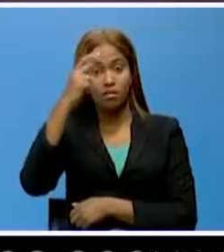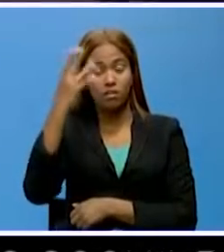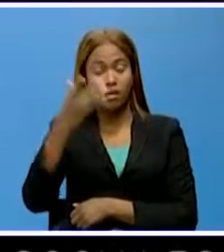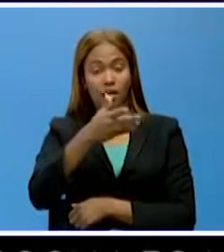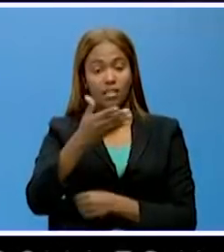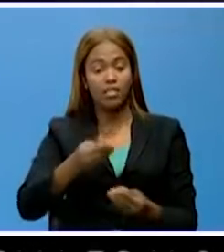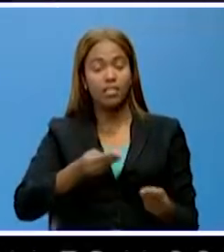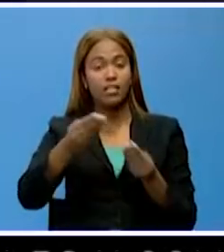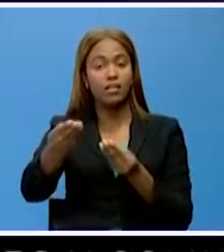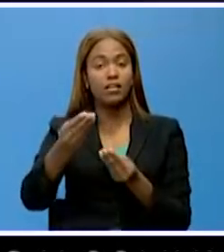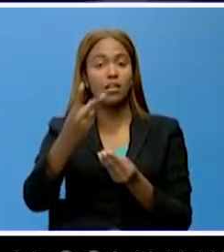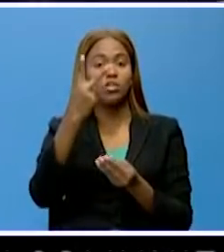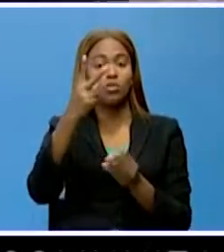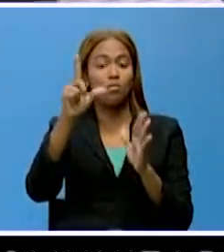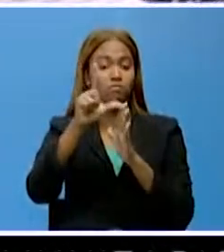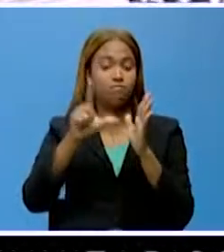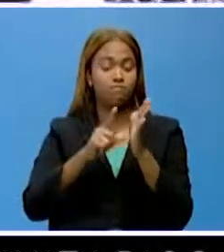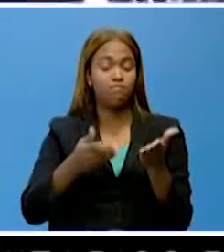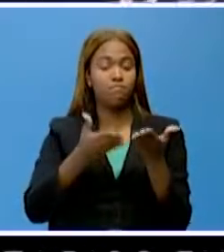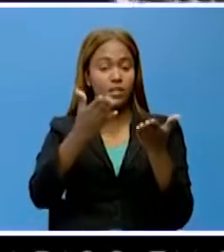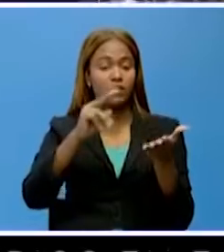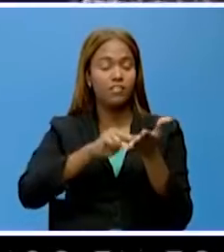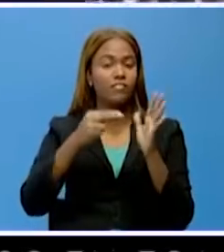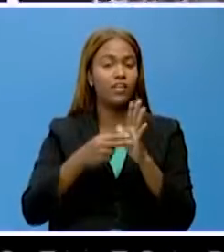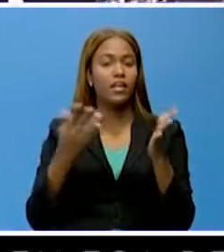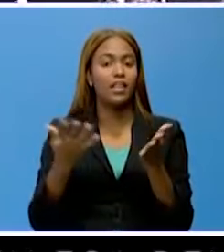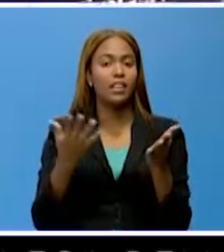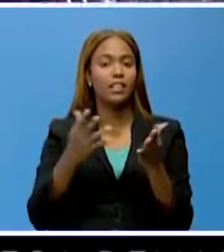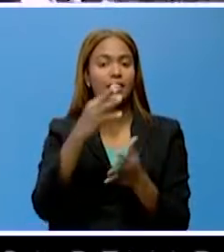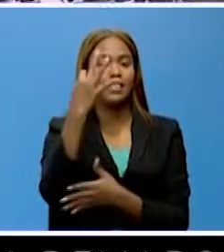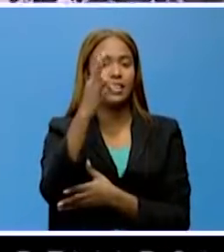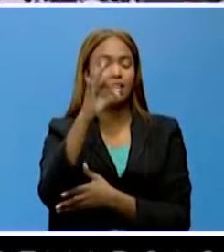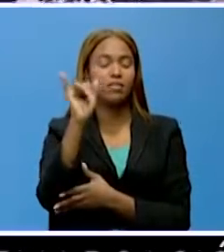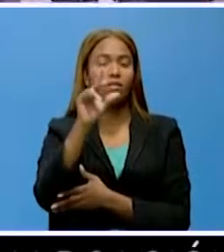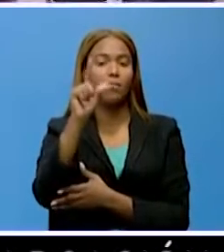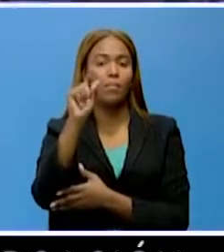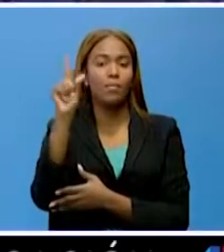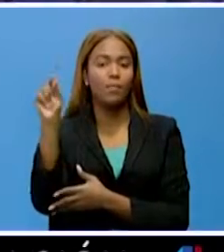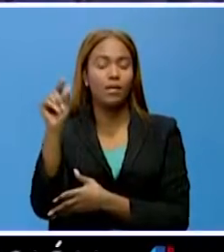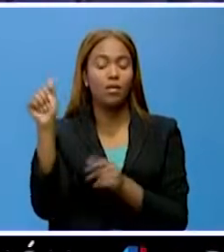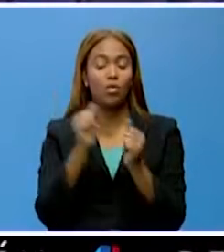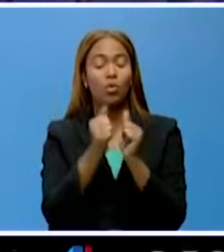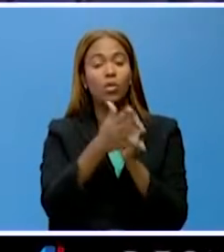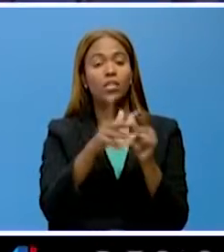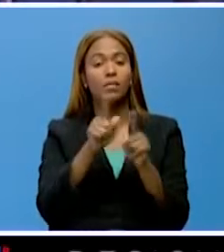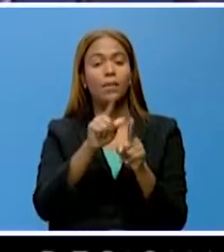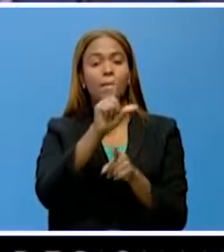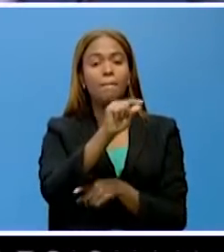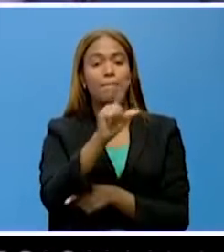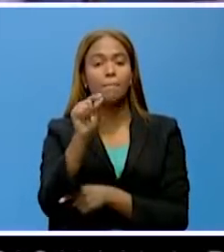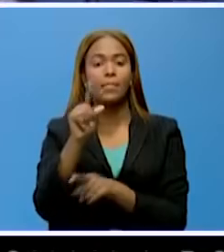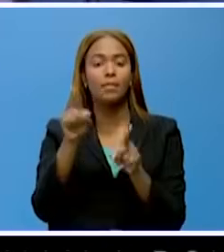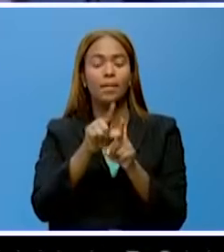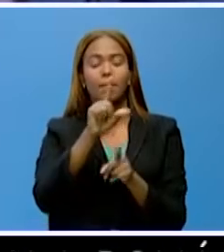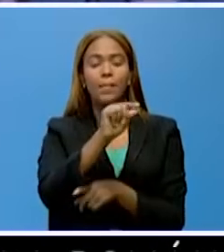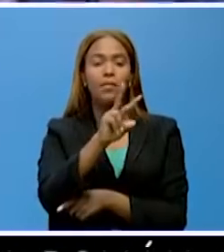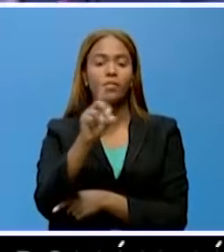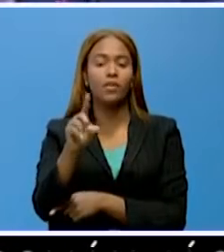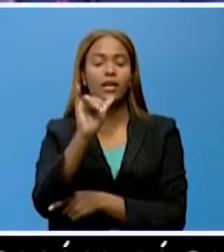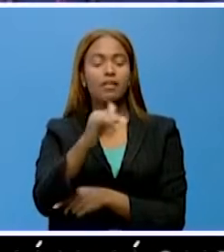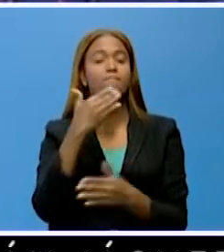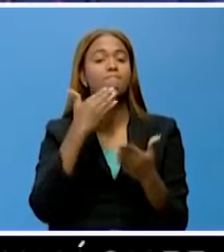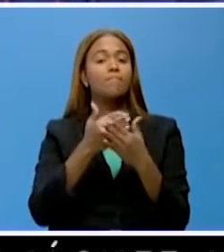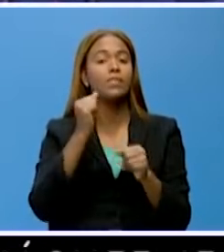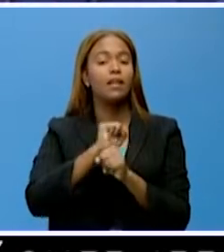le pasaron 2 legislaturas, o sea, las del 19 y 2020, y a su vez la del 20 y el 2021, esta